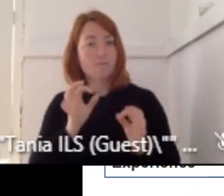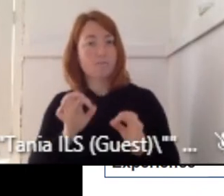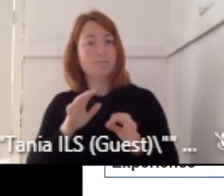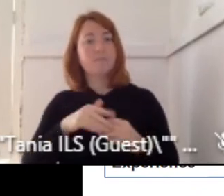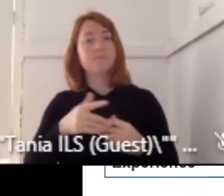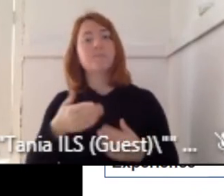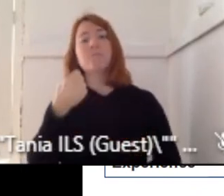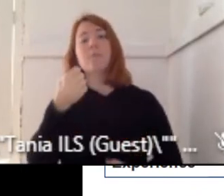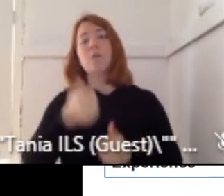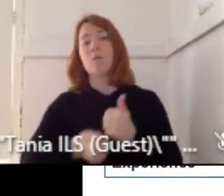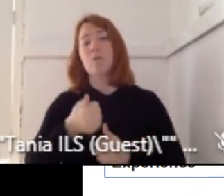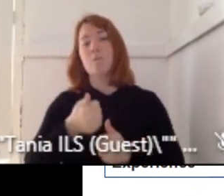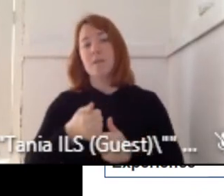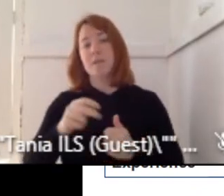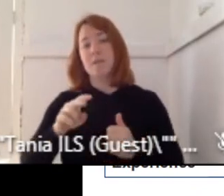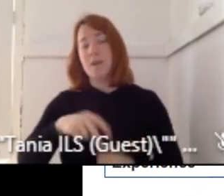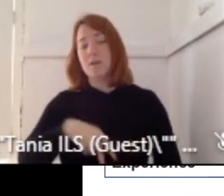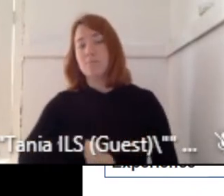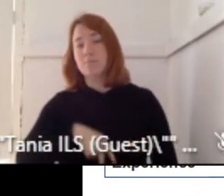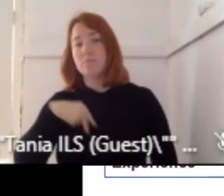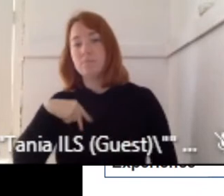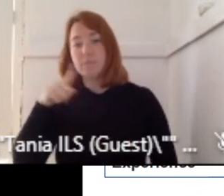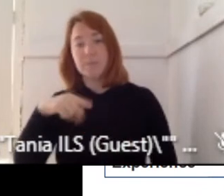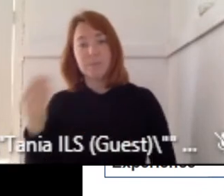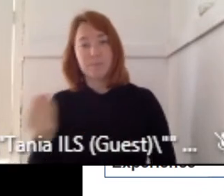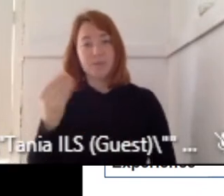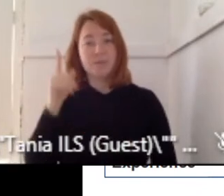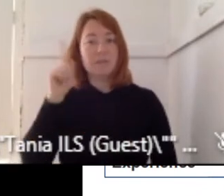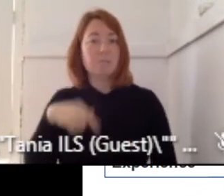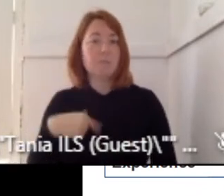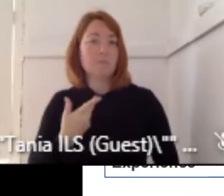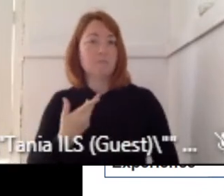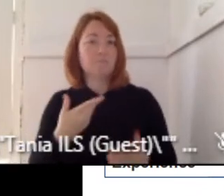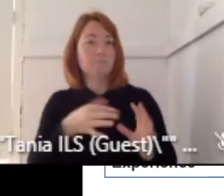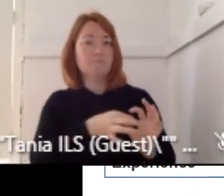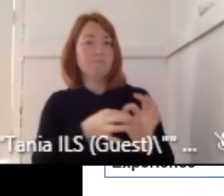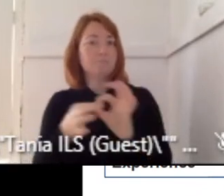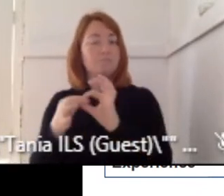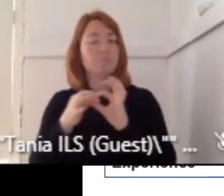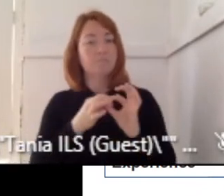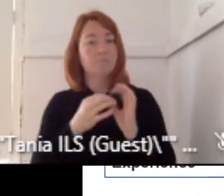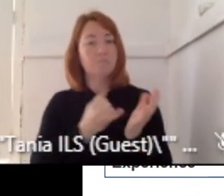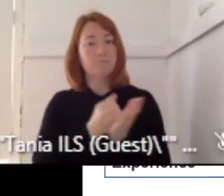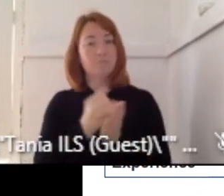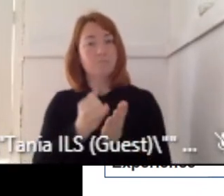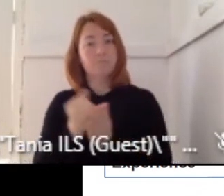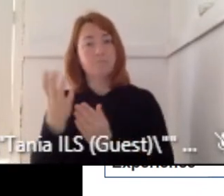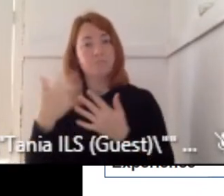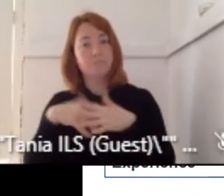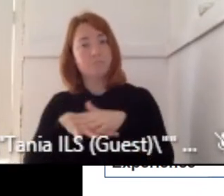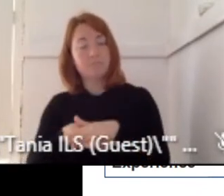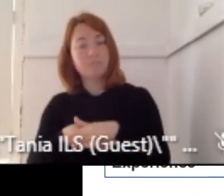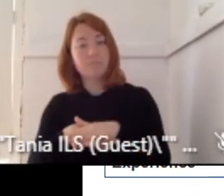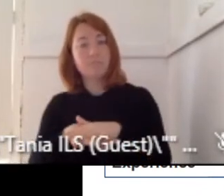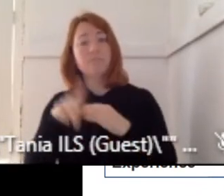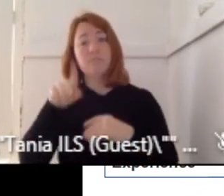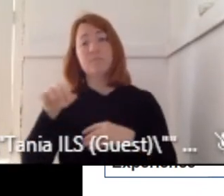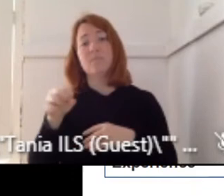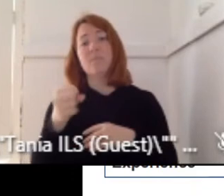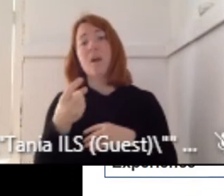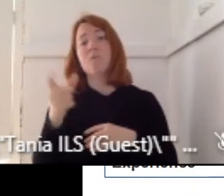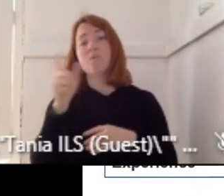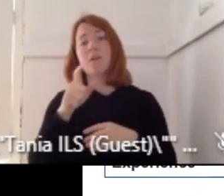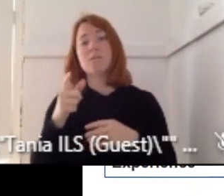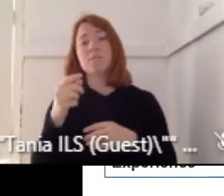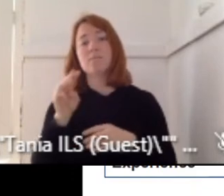del alumnado y conectar con otras materias, porque muchas de las biografías lo que hacemos es traducirlas desde el inglés. Y hay una